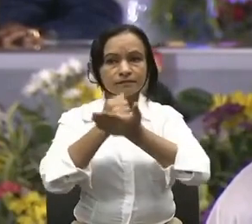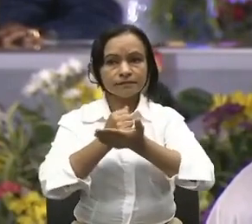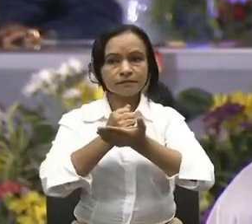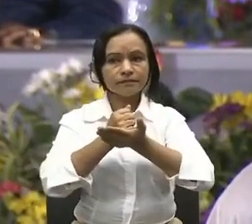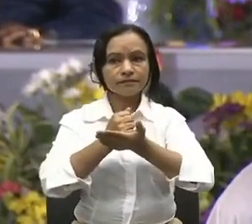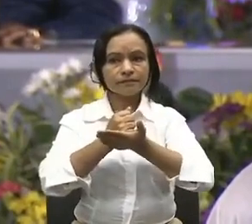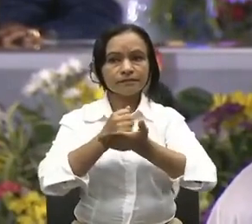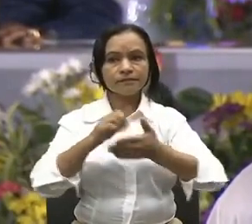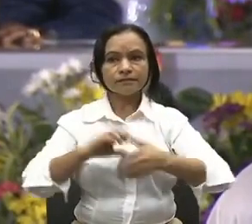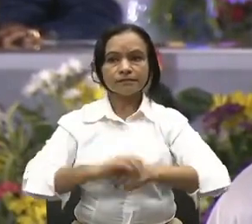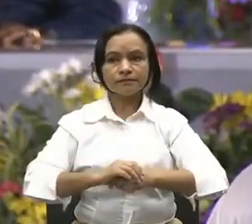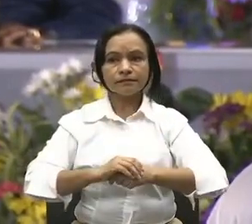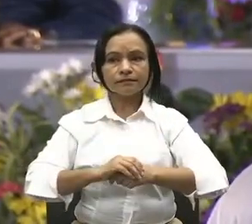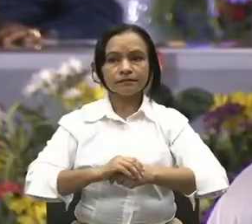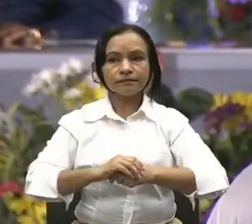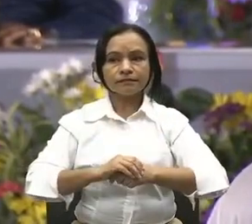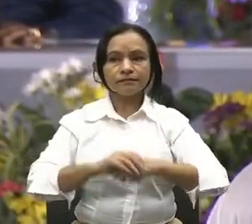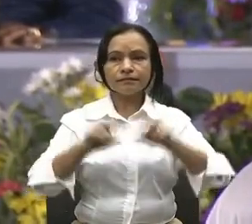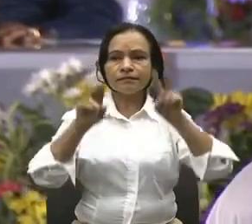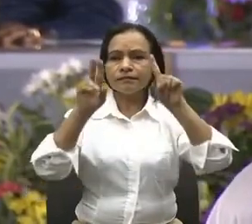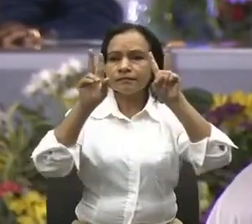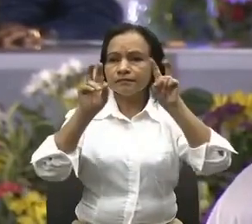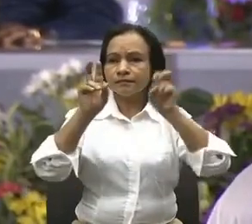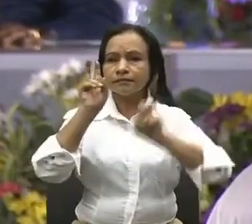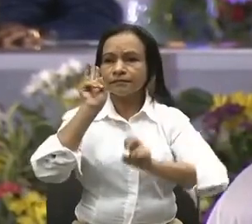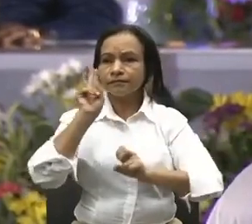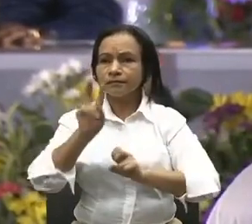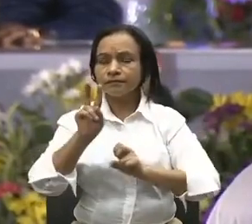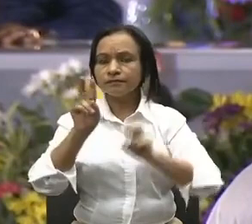temas de cooperación, temas que tienen que ver con